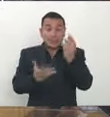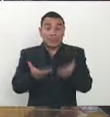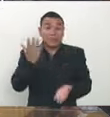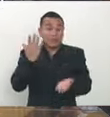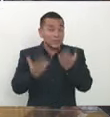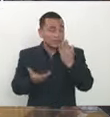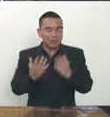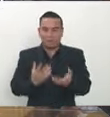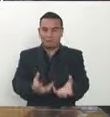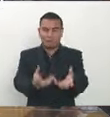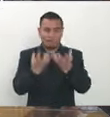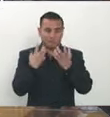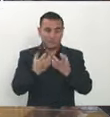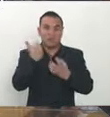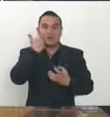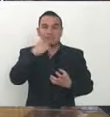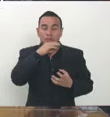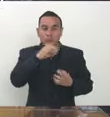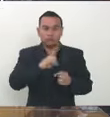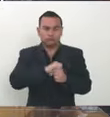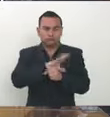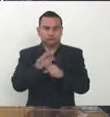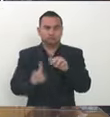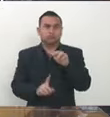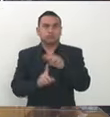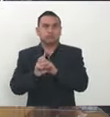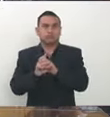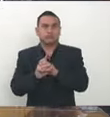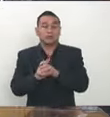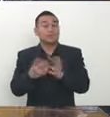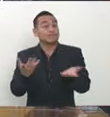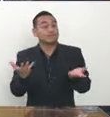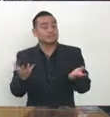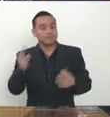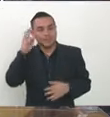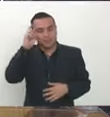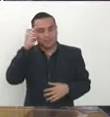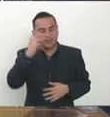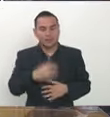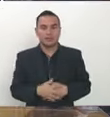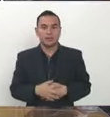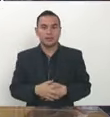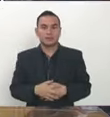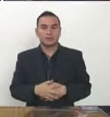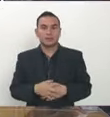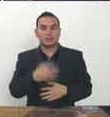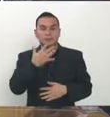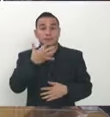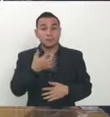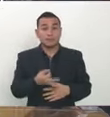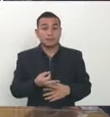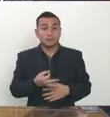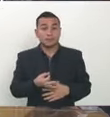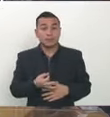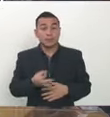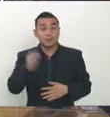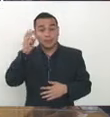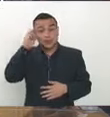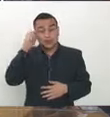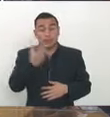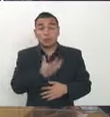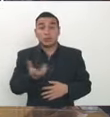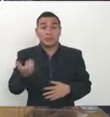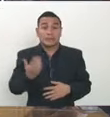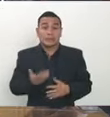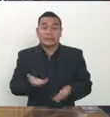sea así, pero es muy probable que tengamos el epicentro justo al norte de nosotros. Y pues eso abre mucho más